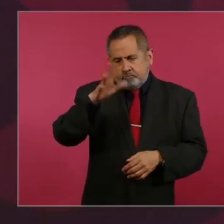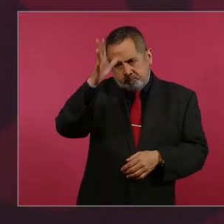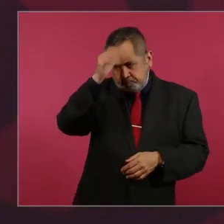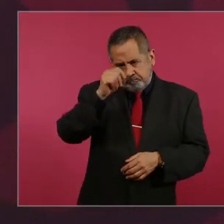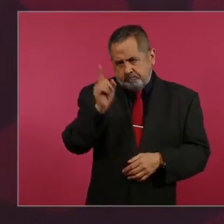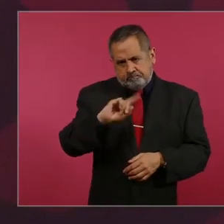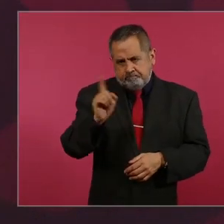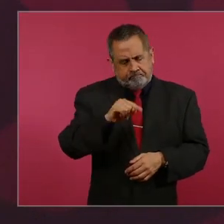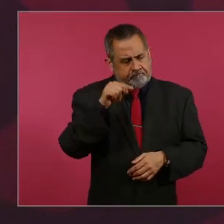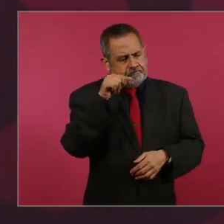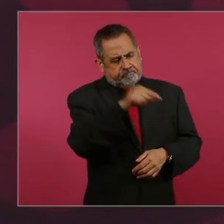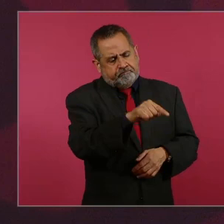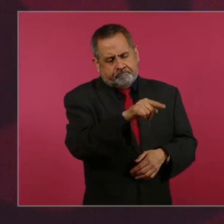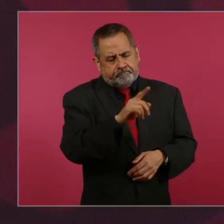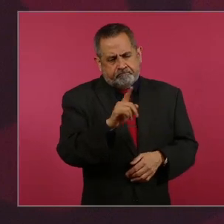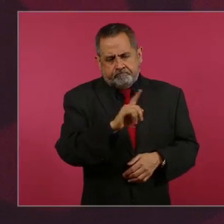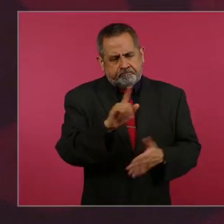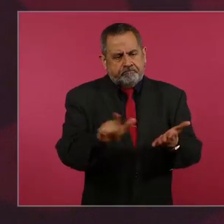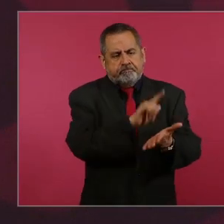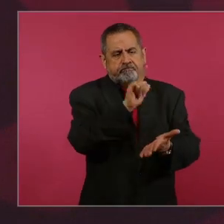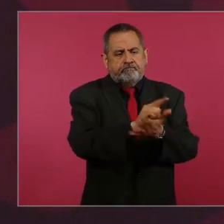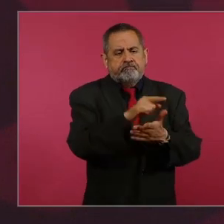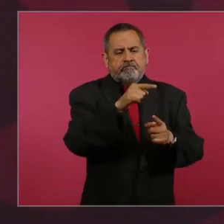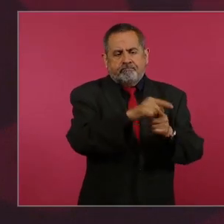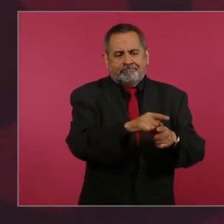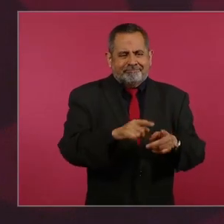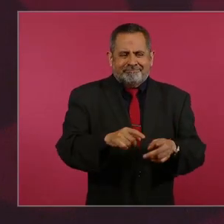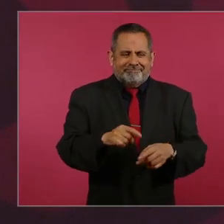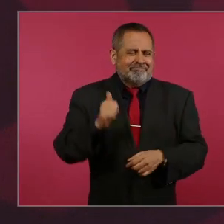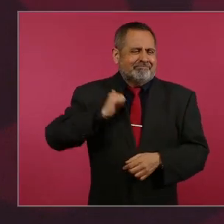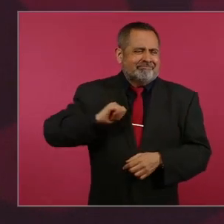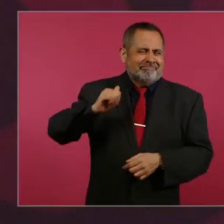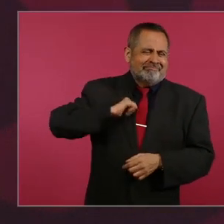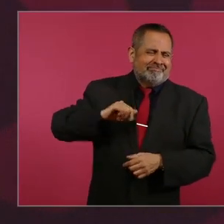ley draconiana